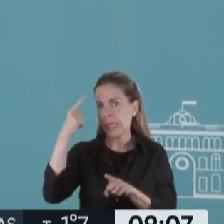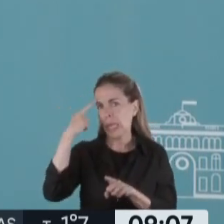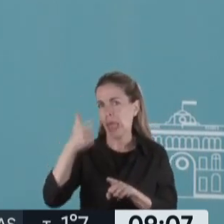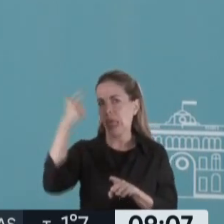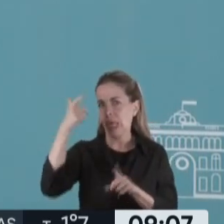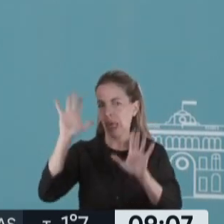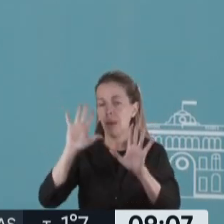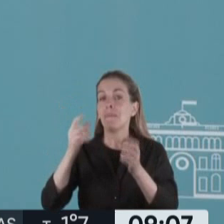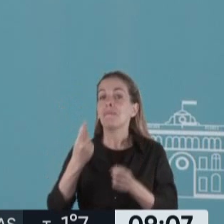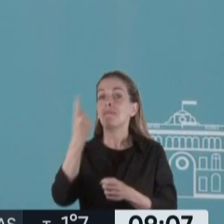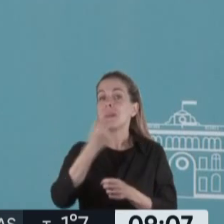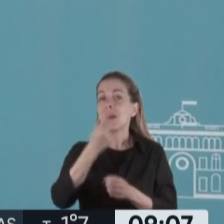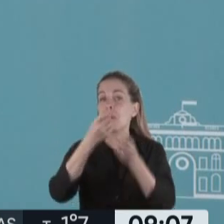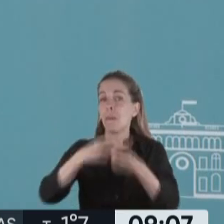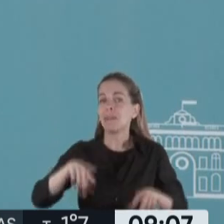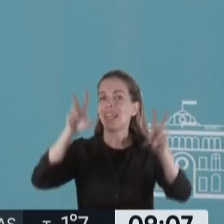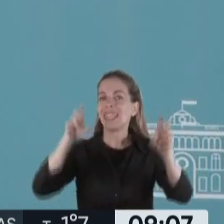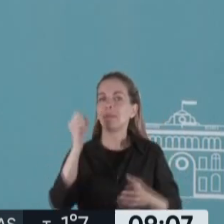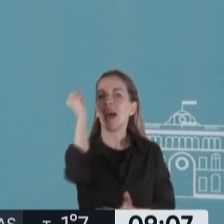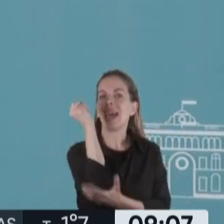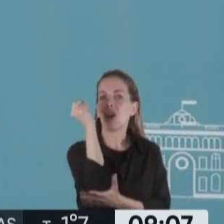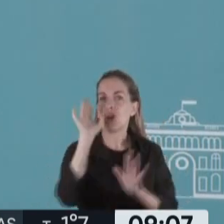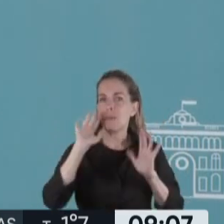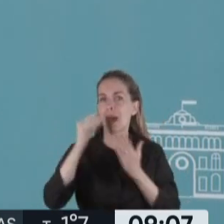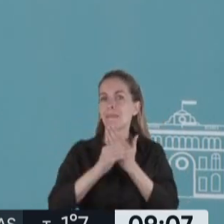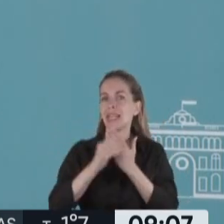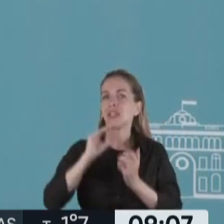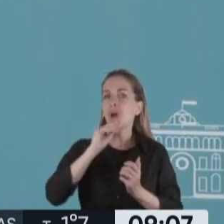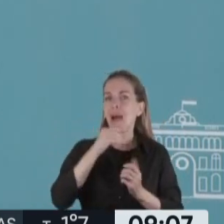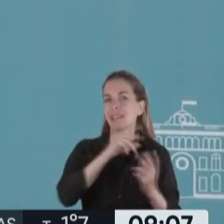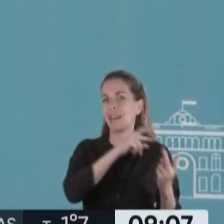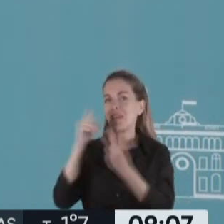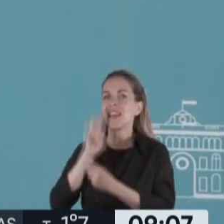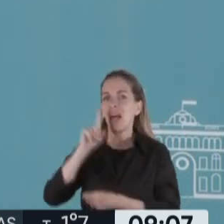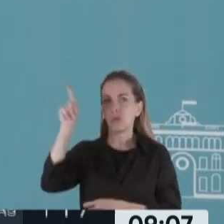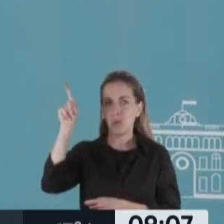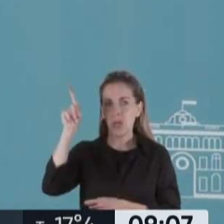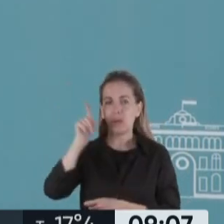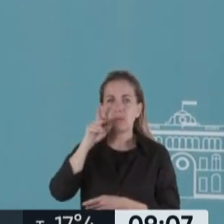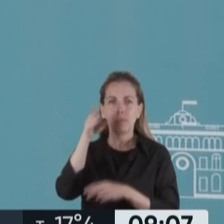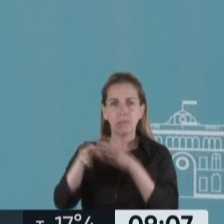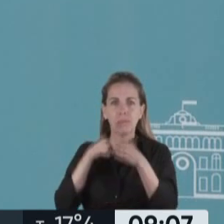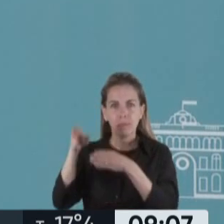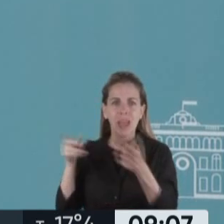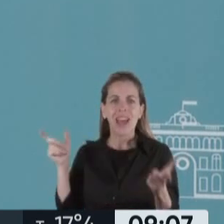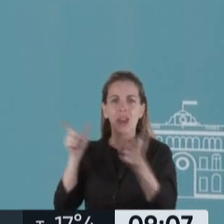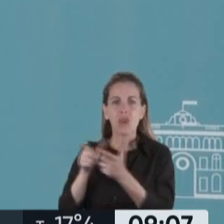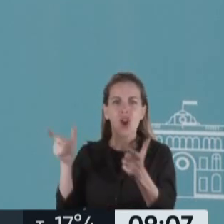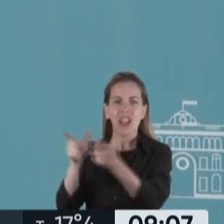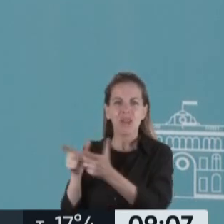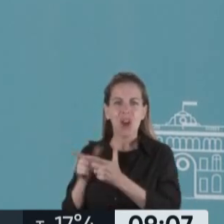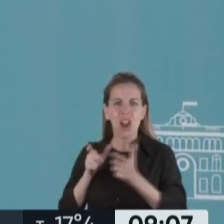agenda económica. Está el ministro Massa en este momento en los Estados Unidos, llevando adelante una cantidad de reuniones muy importantes que tienen que ver